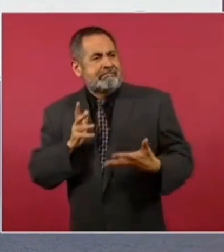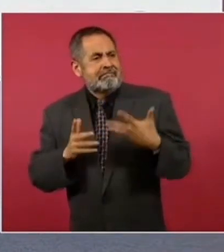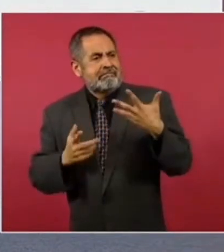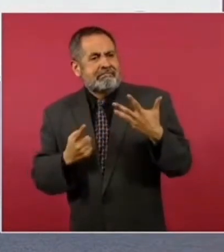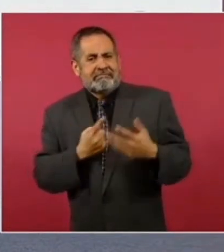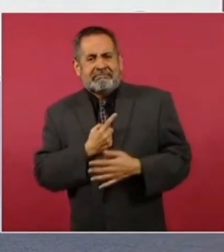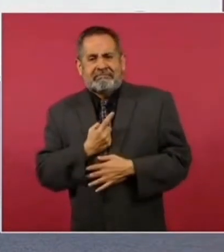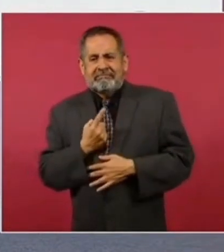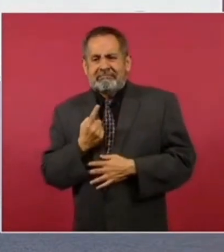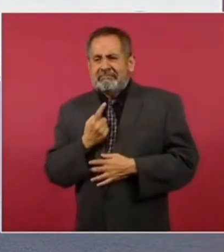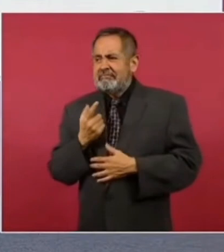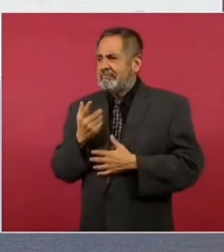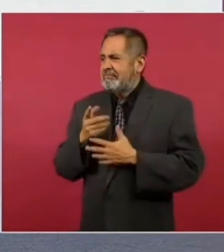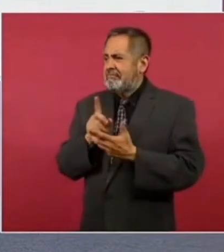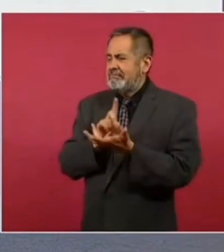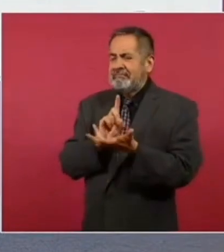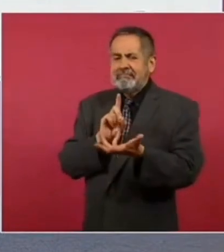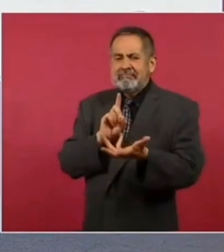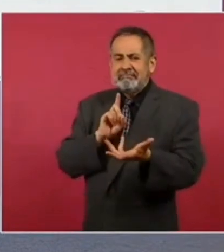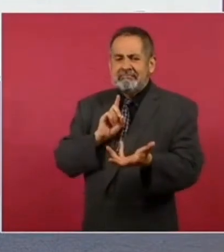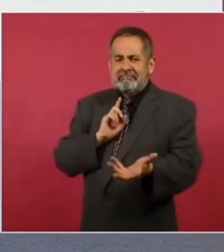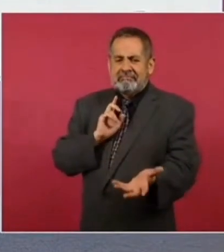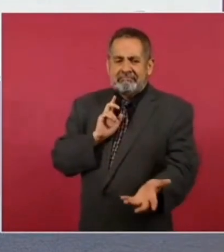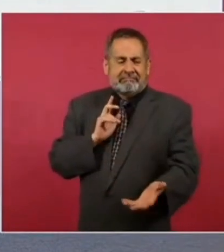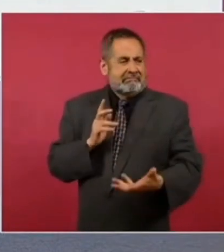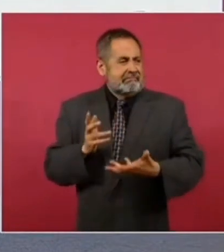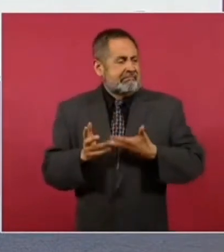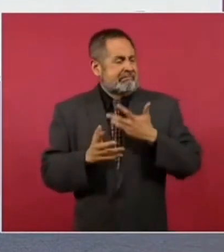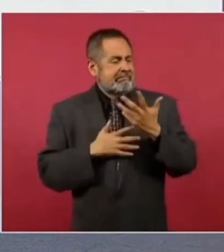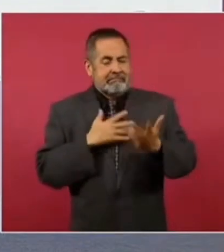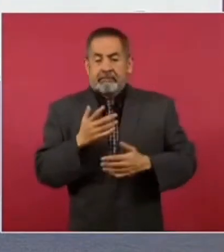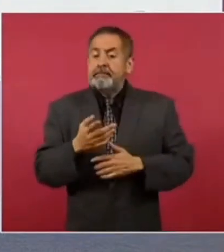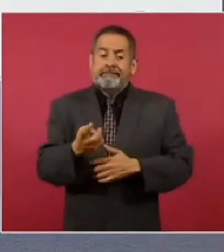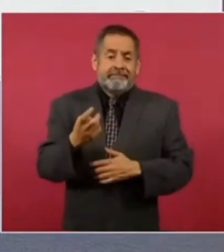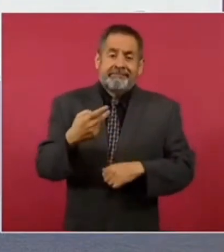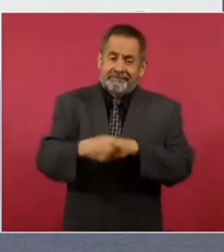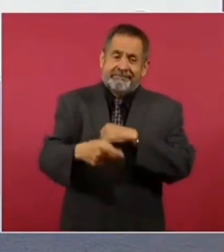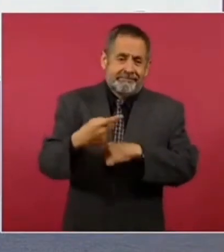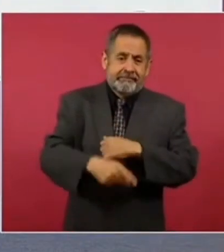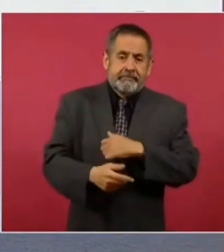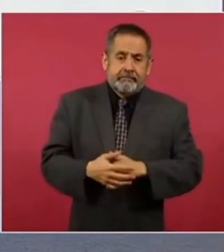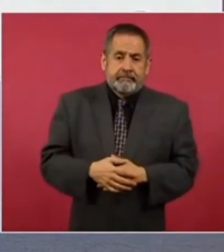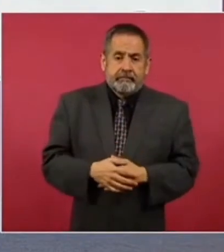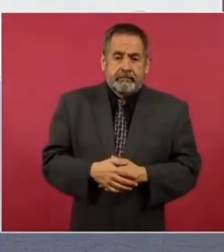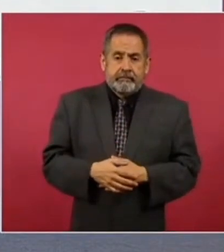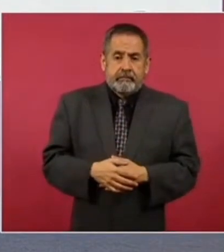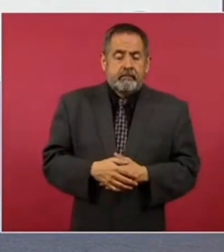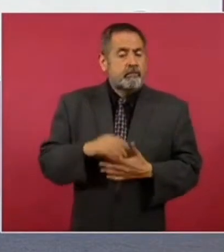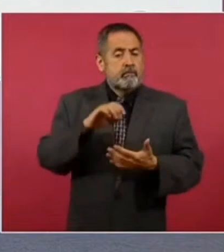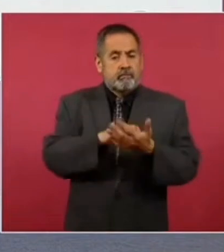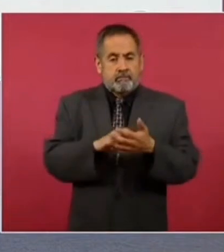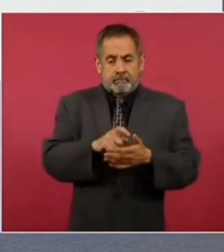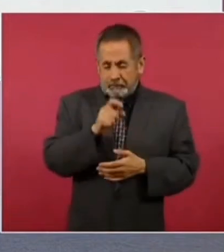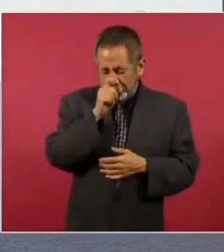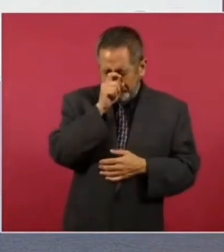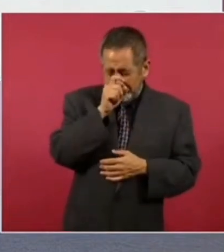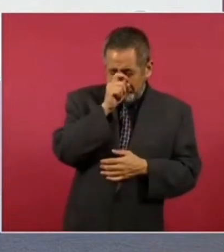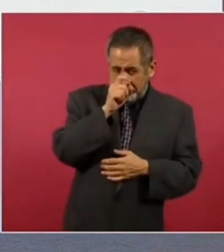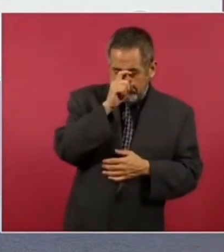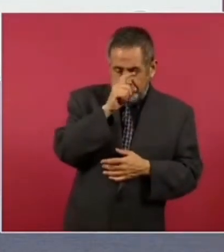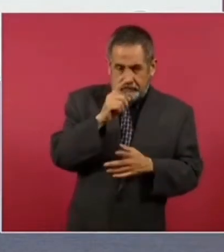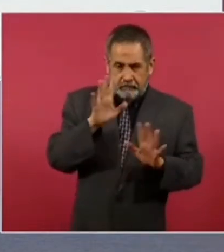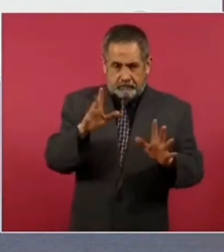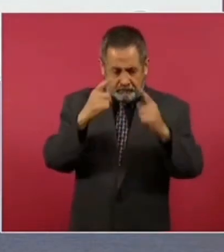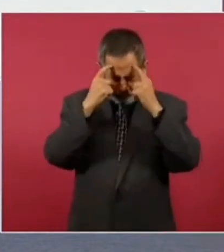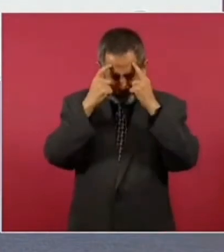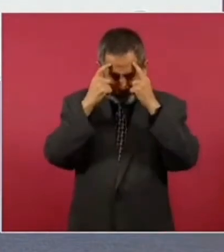empezar en algunos aspectos que aquí se mencionan, como dificultad para conducir el pensamiento, para coordinarse,